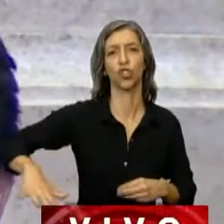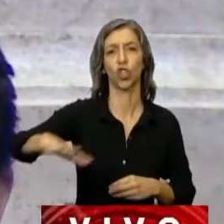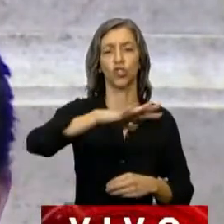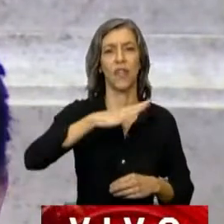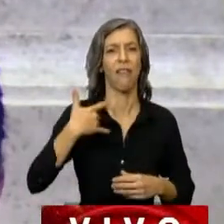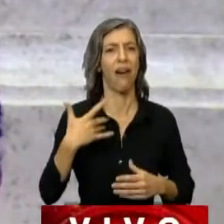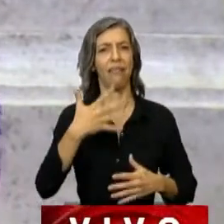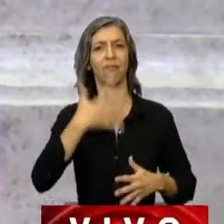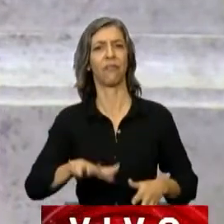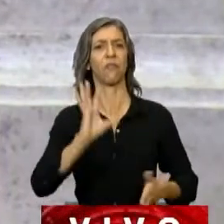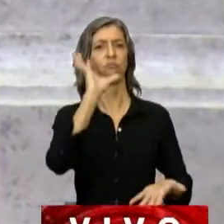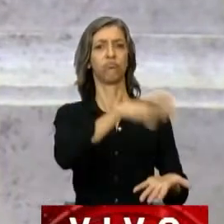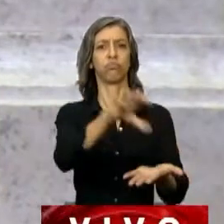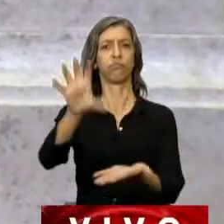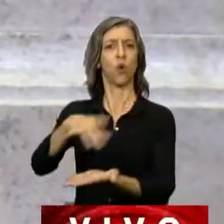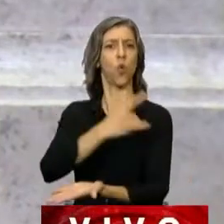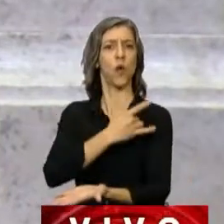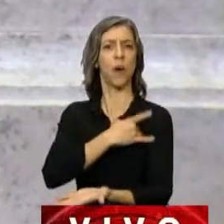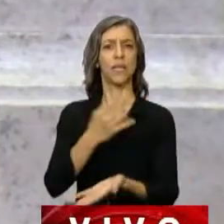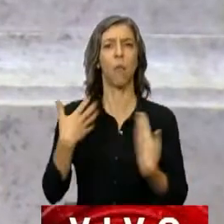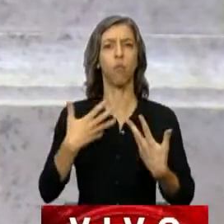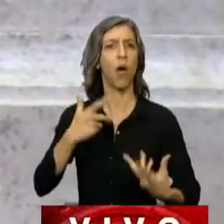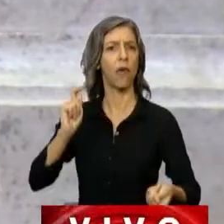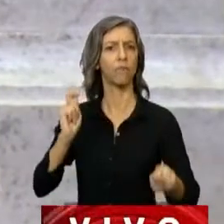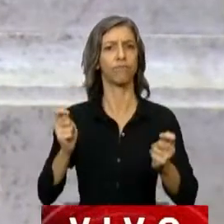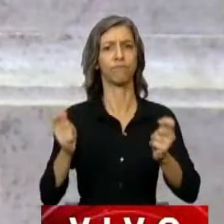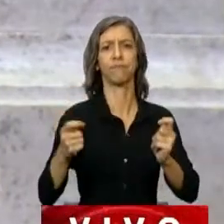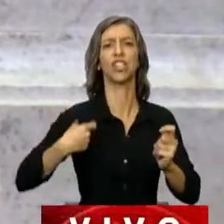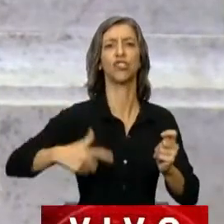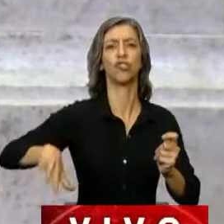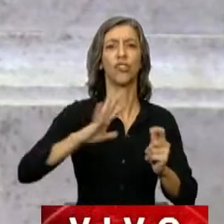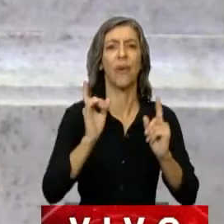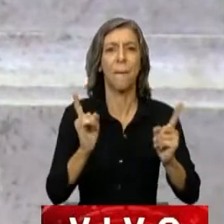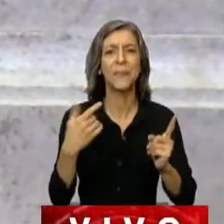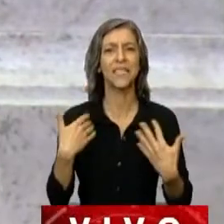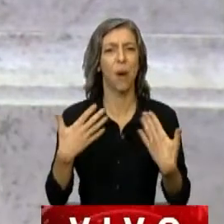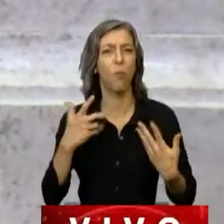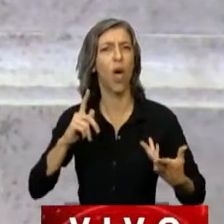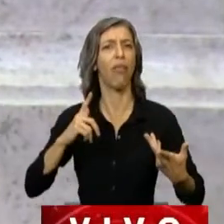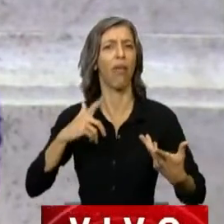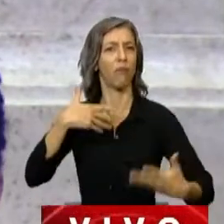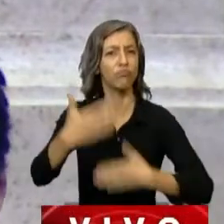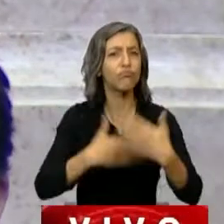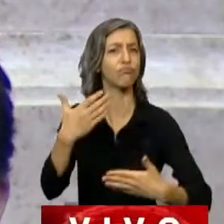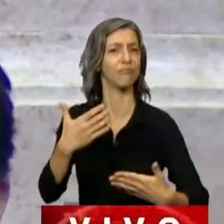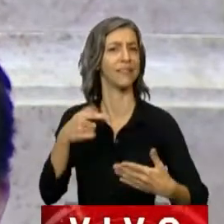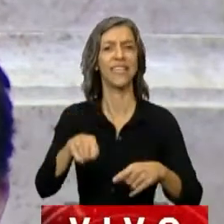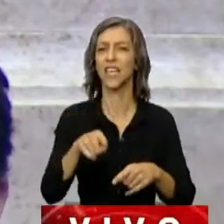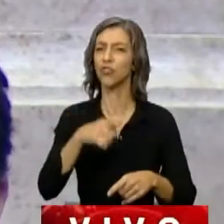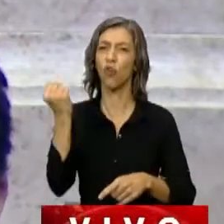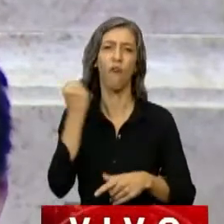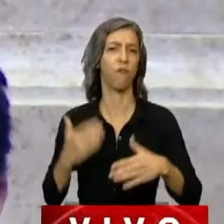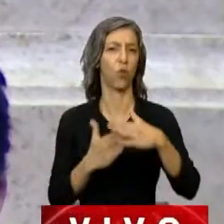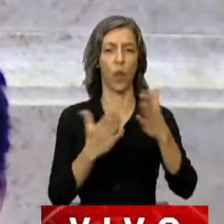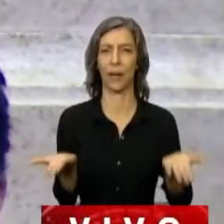universidad como una herramienta de transformación y de promoción social. Y estos dos conceptos no pueden ser separados. El medio y los